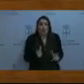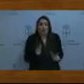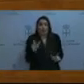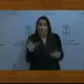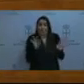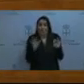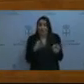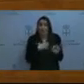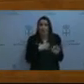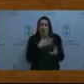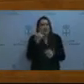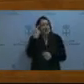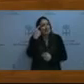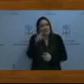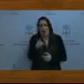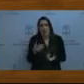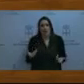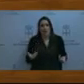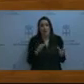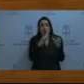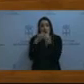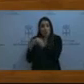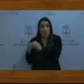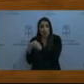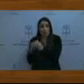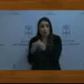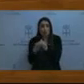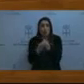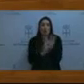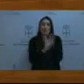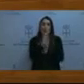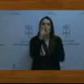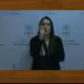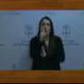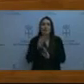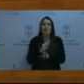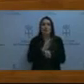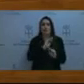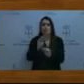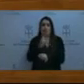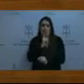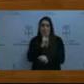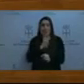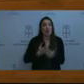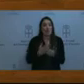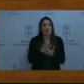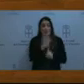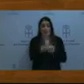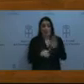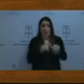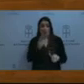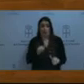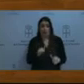se financia el funcionamiento de los grupos de desarrollo rural. Piden que la convocatoria de las ayudas